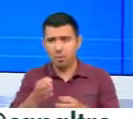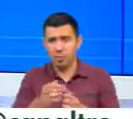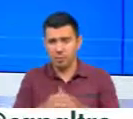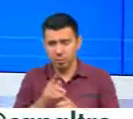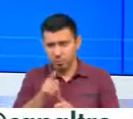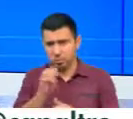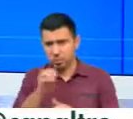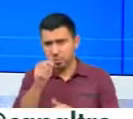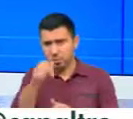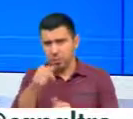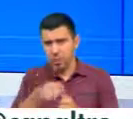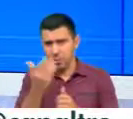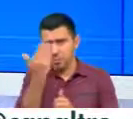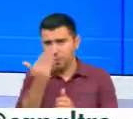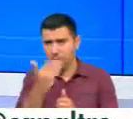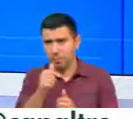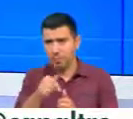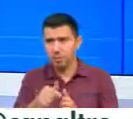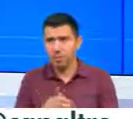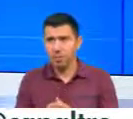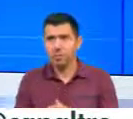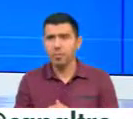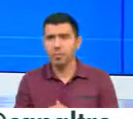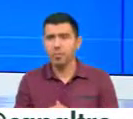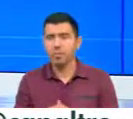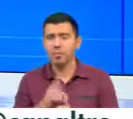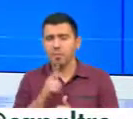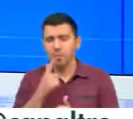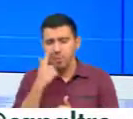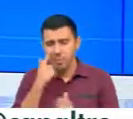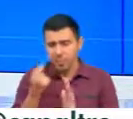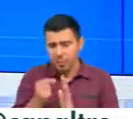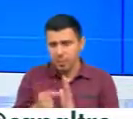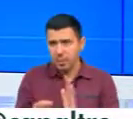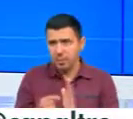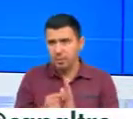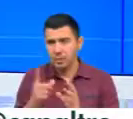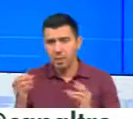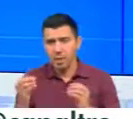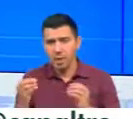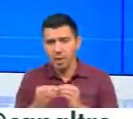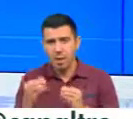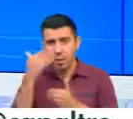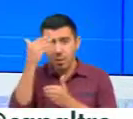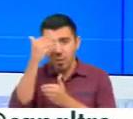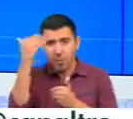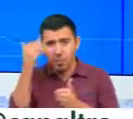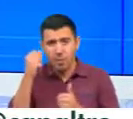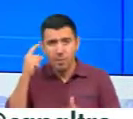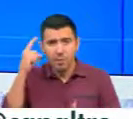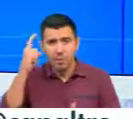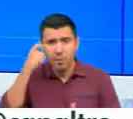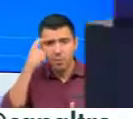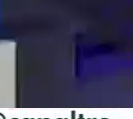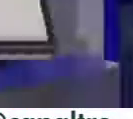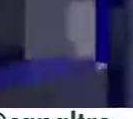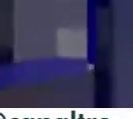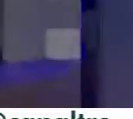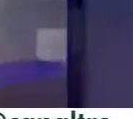en la decisión constitucional que aprobaría los acuerdos logrados en la habana entre gobierno y las farc